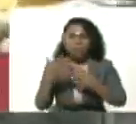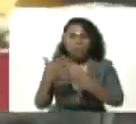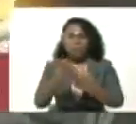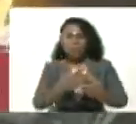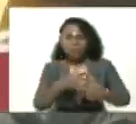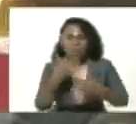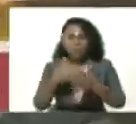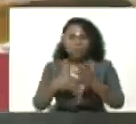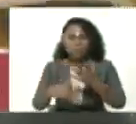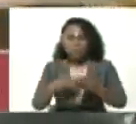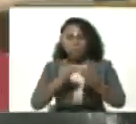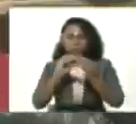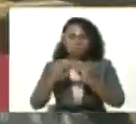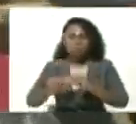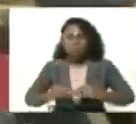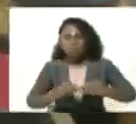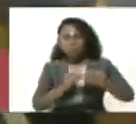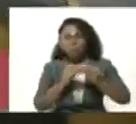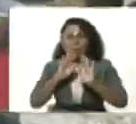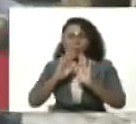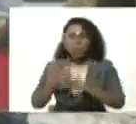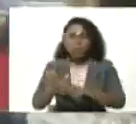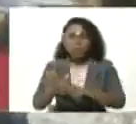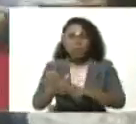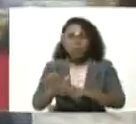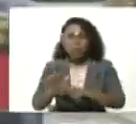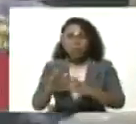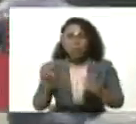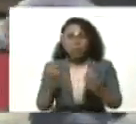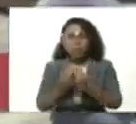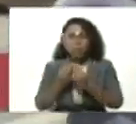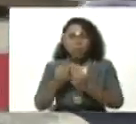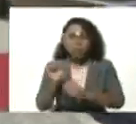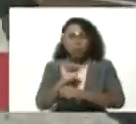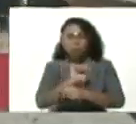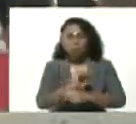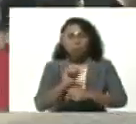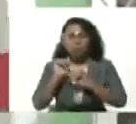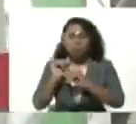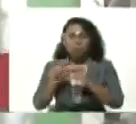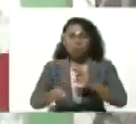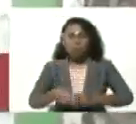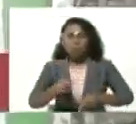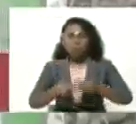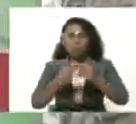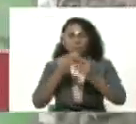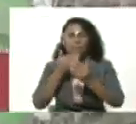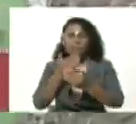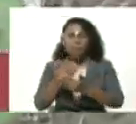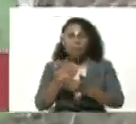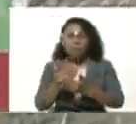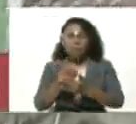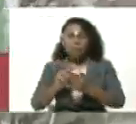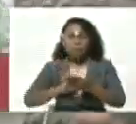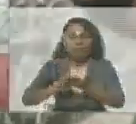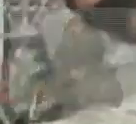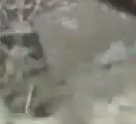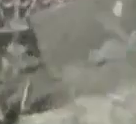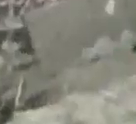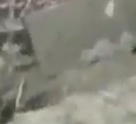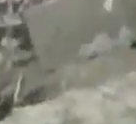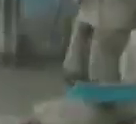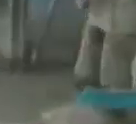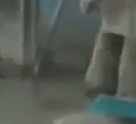material, rehabilitación y apoyo con las bricot y autoconstrucción que permitan recuperar también la